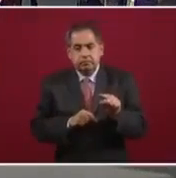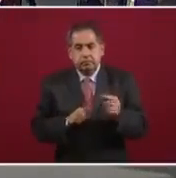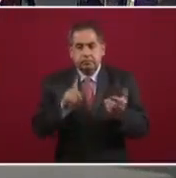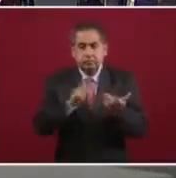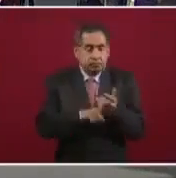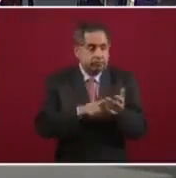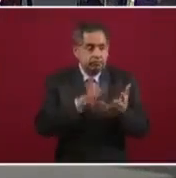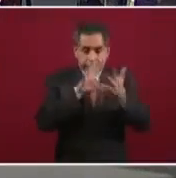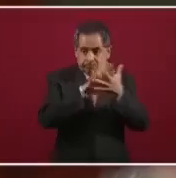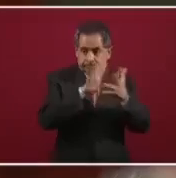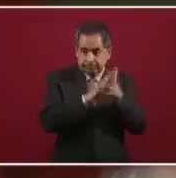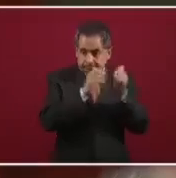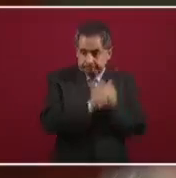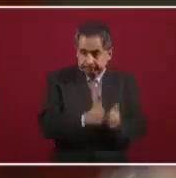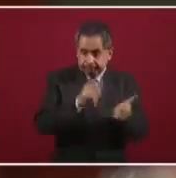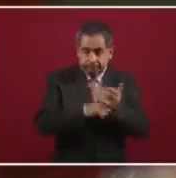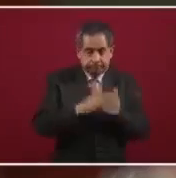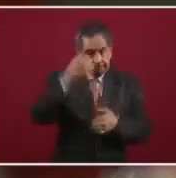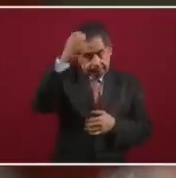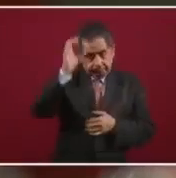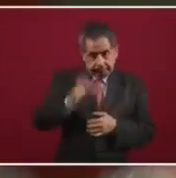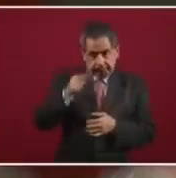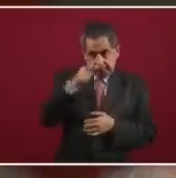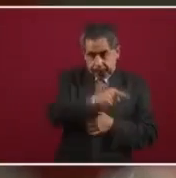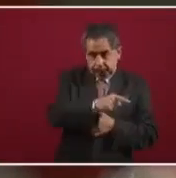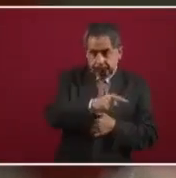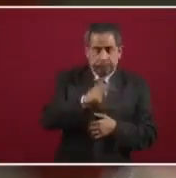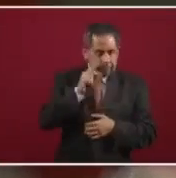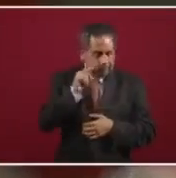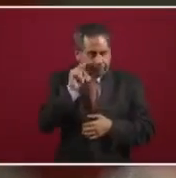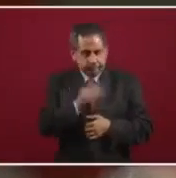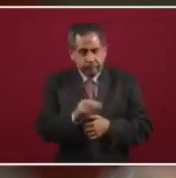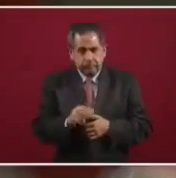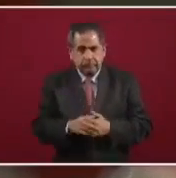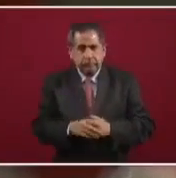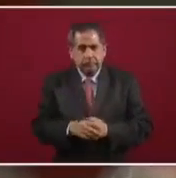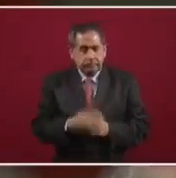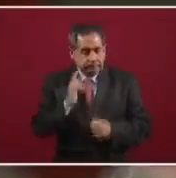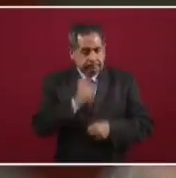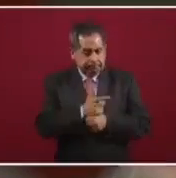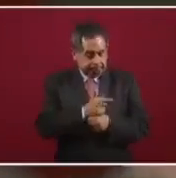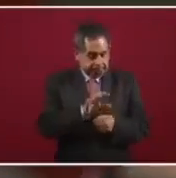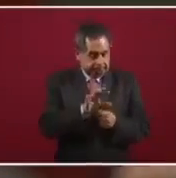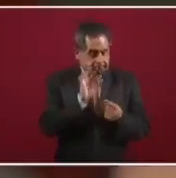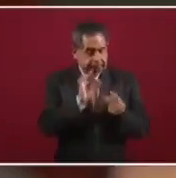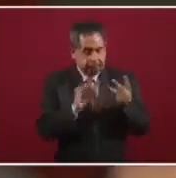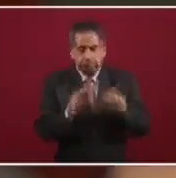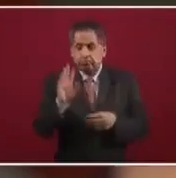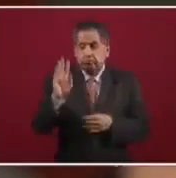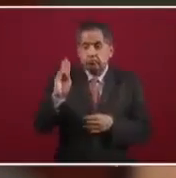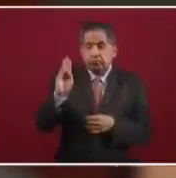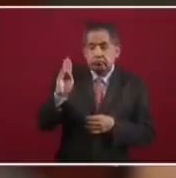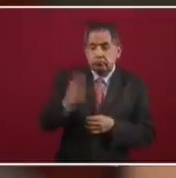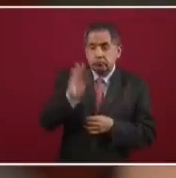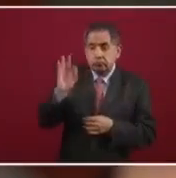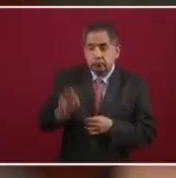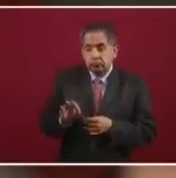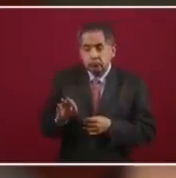internos, digamos, en este penal de Culiacán y pues descubrí que el